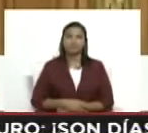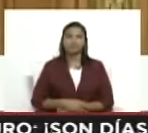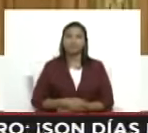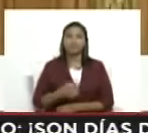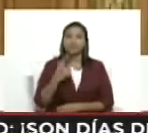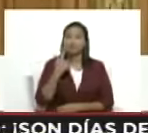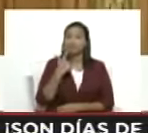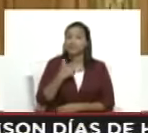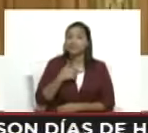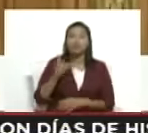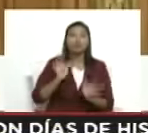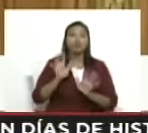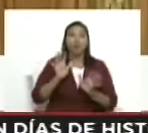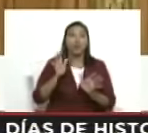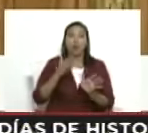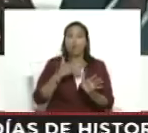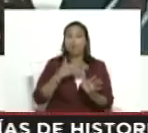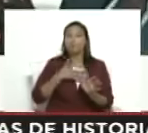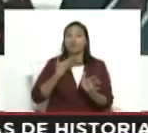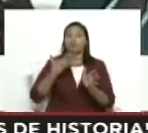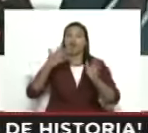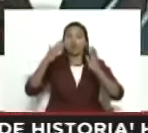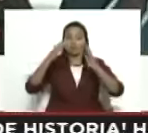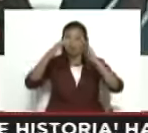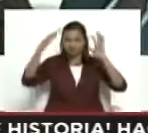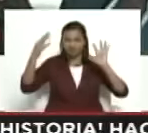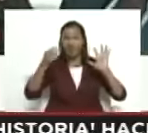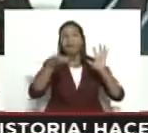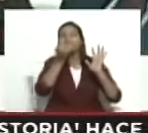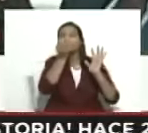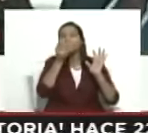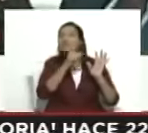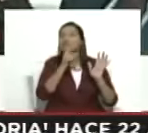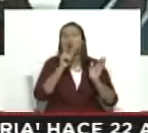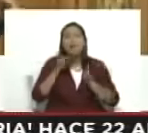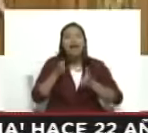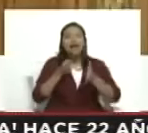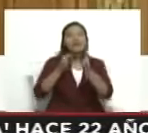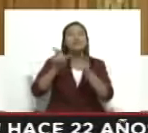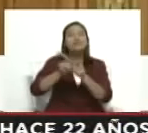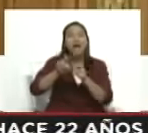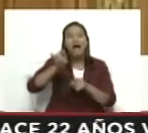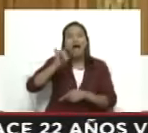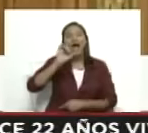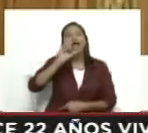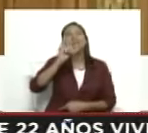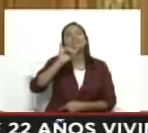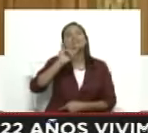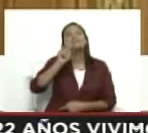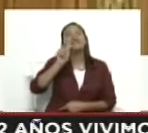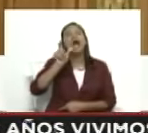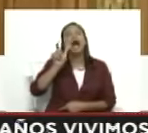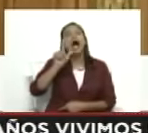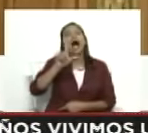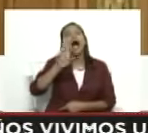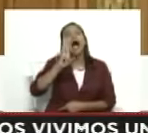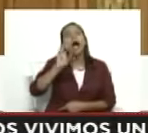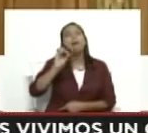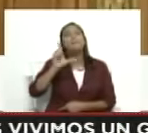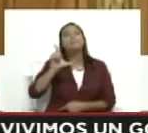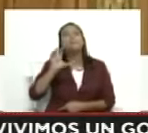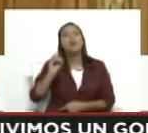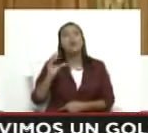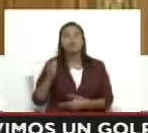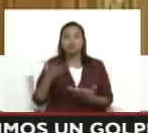el callejón del diablo, ¿qué se llama aquí? Sí. El cañón del diablo, algo así. Porque está tapado. Y yo creo que yo no